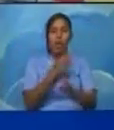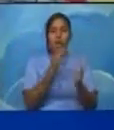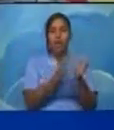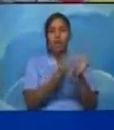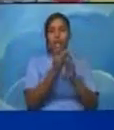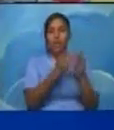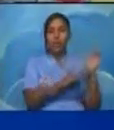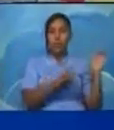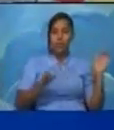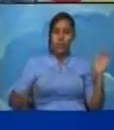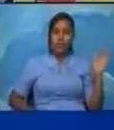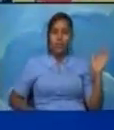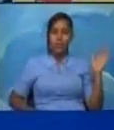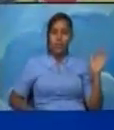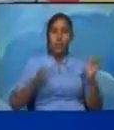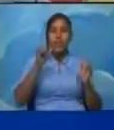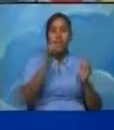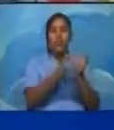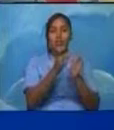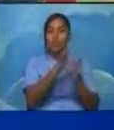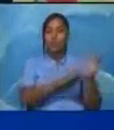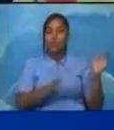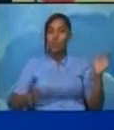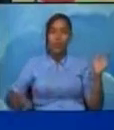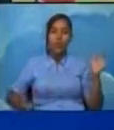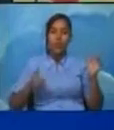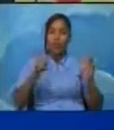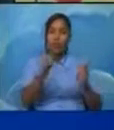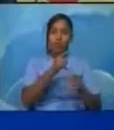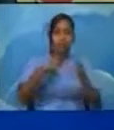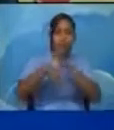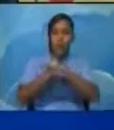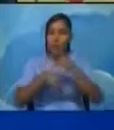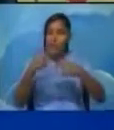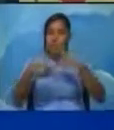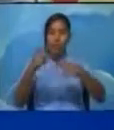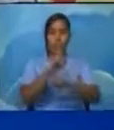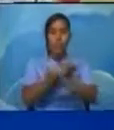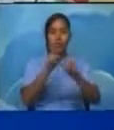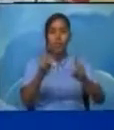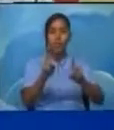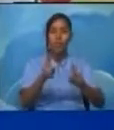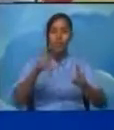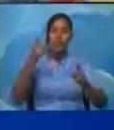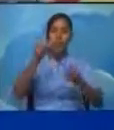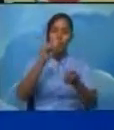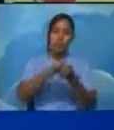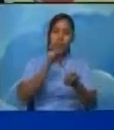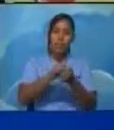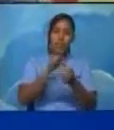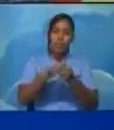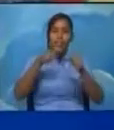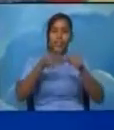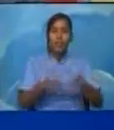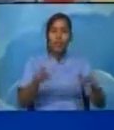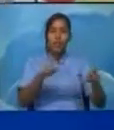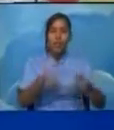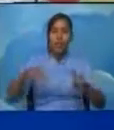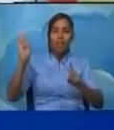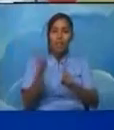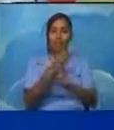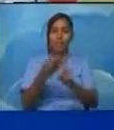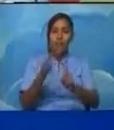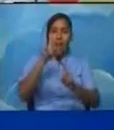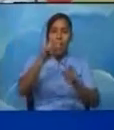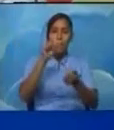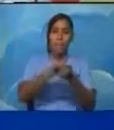Y Jesucristo no se apartó. La piedra no salió rodando por ahí. No, señor. Él le echó palo a la